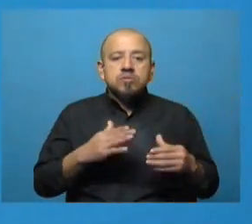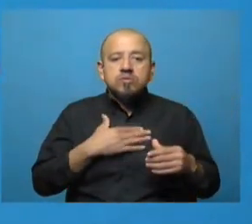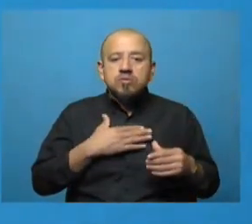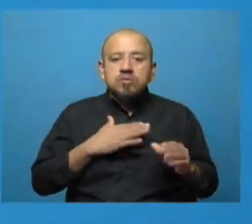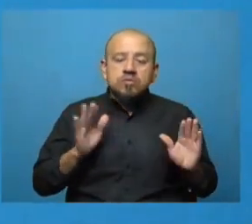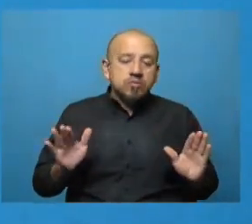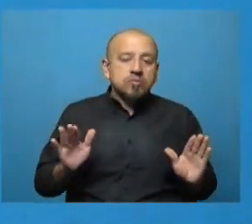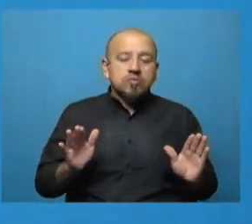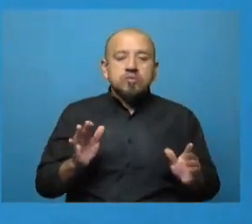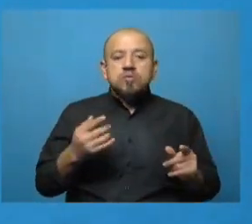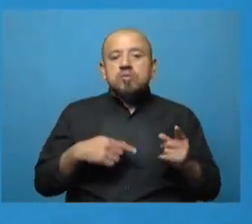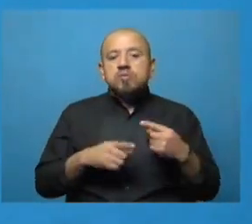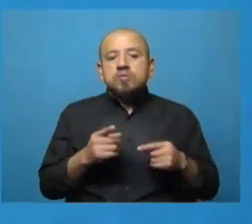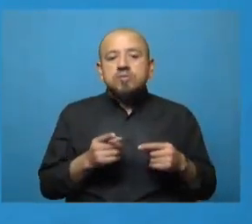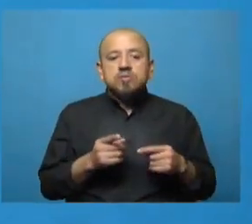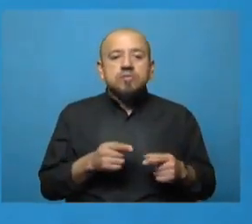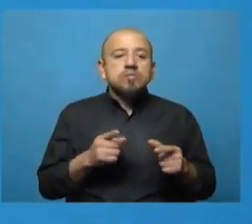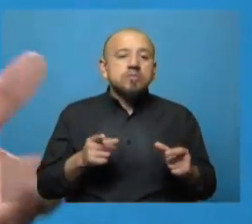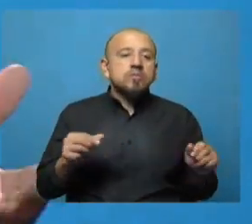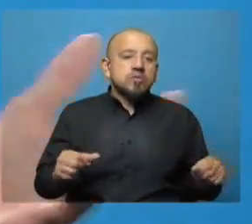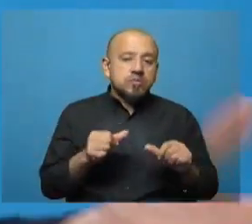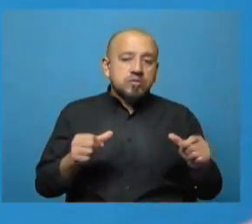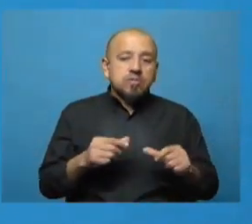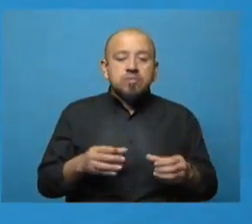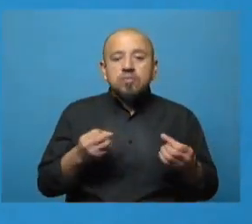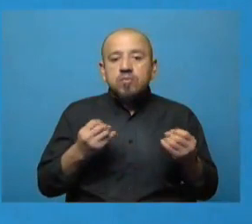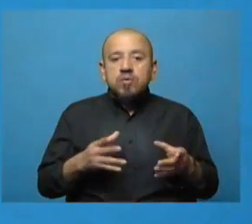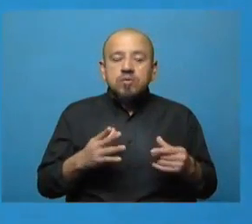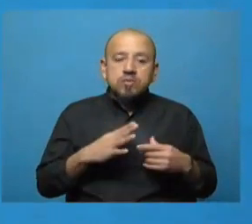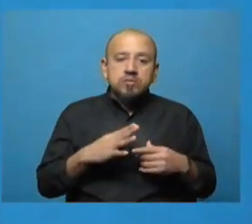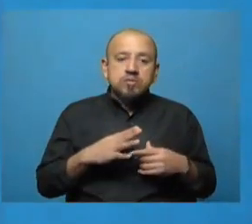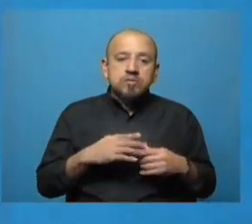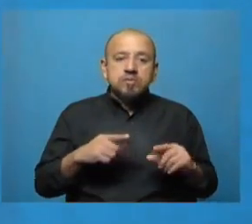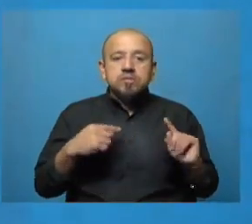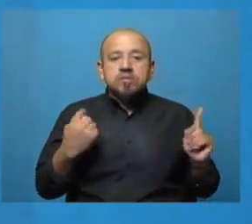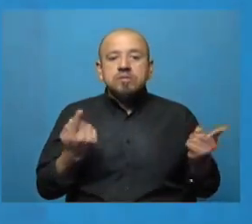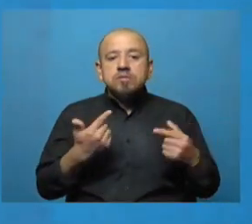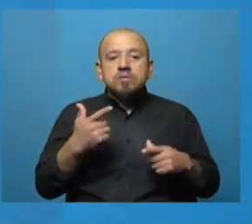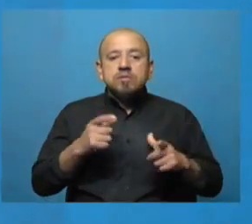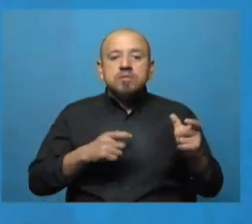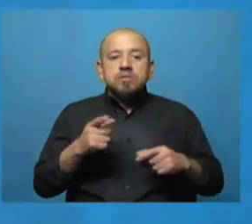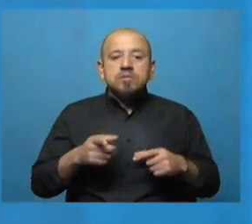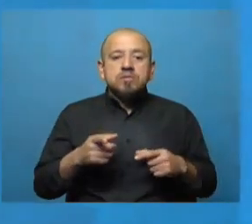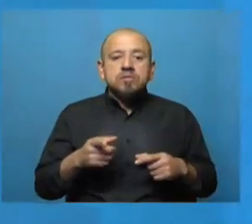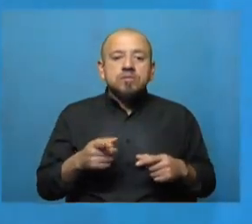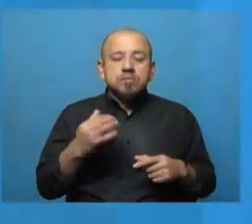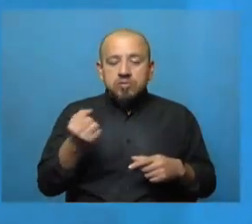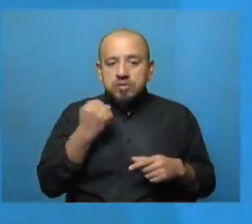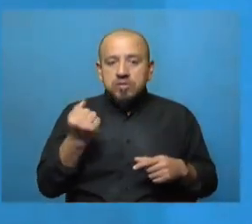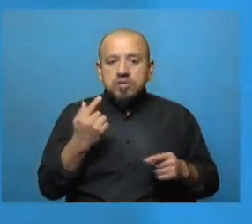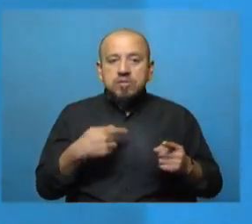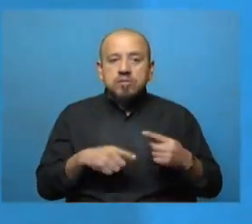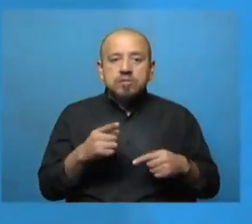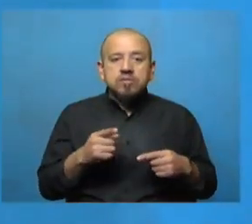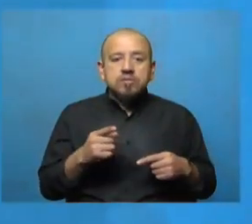lo que soy eso es lo que he hecho porque porque me rodeo de gente que de gente valiosa y